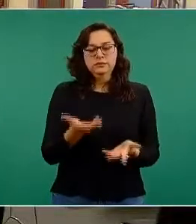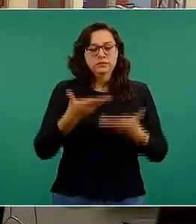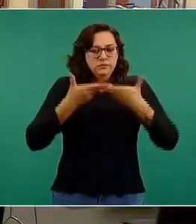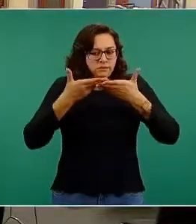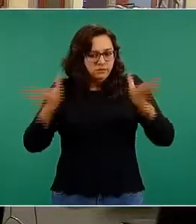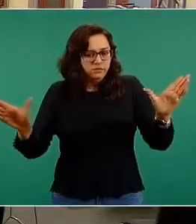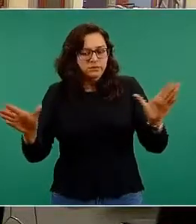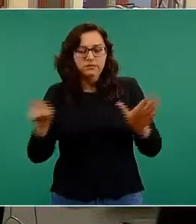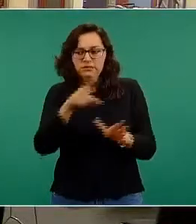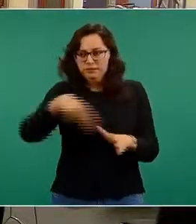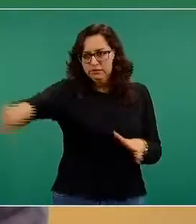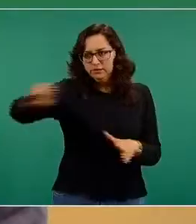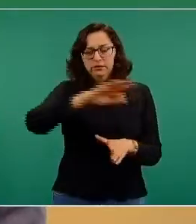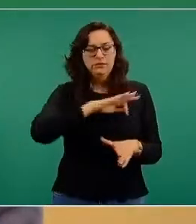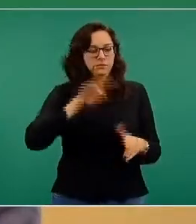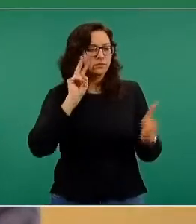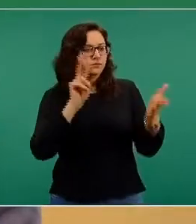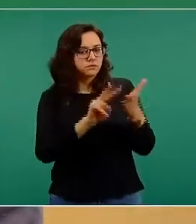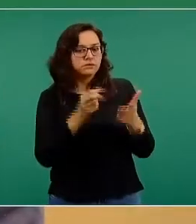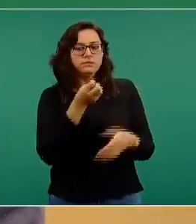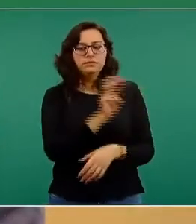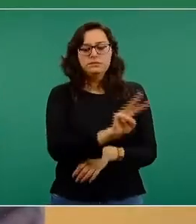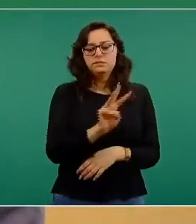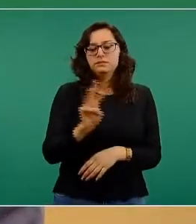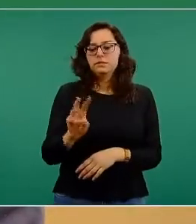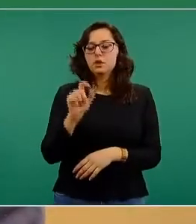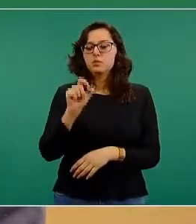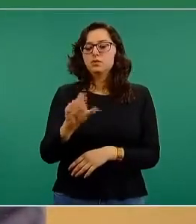público en el portal